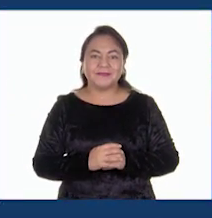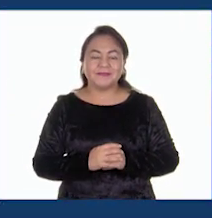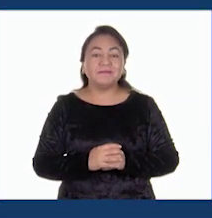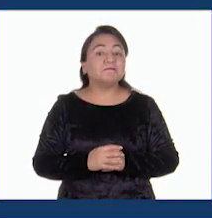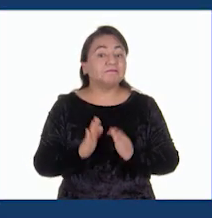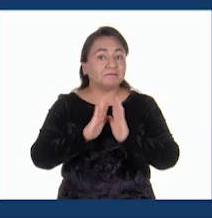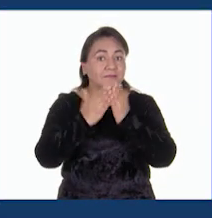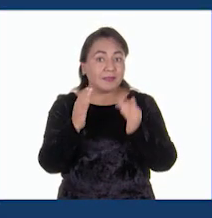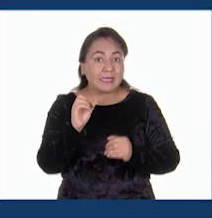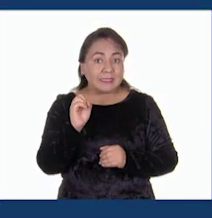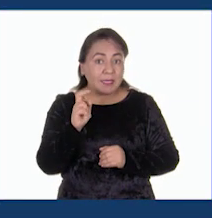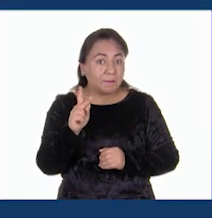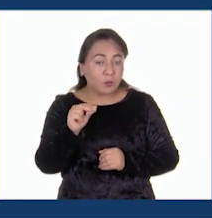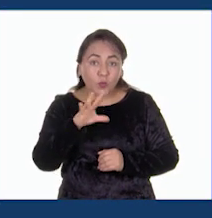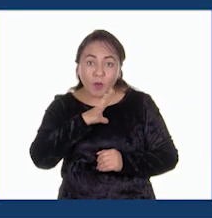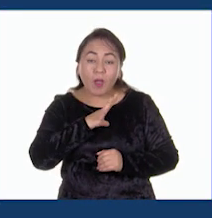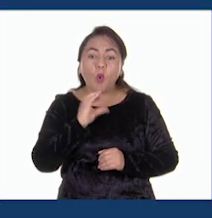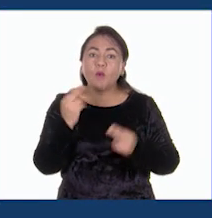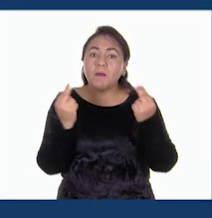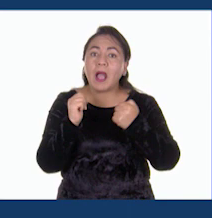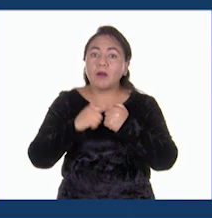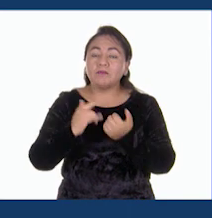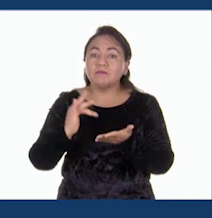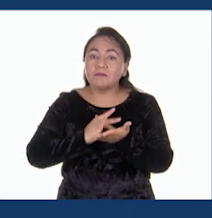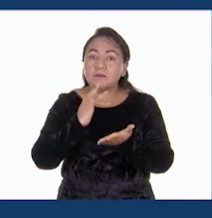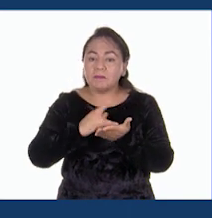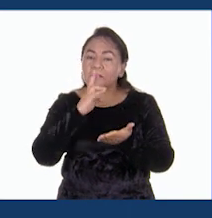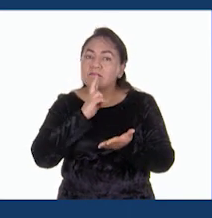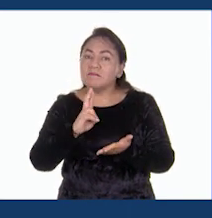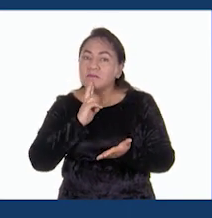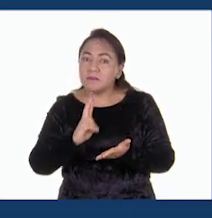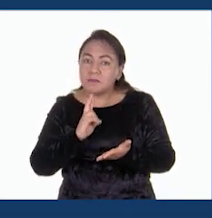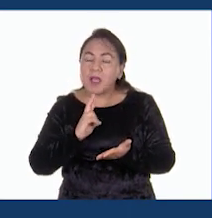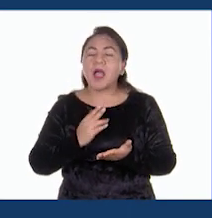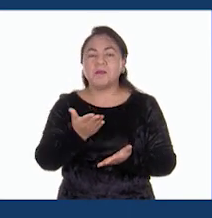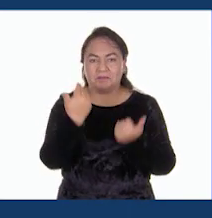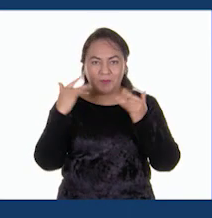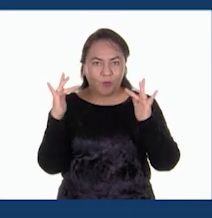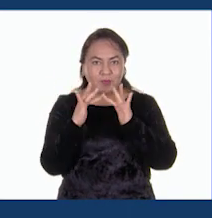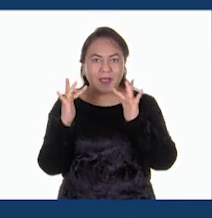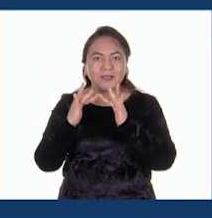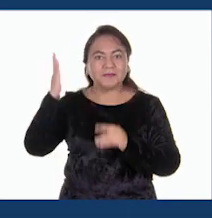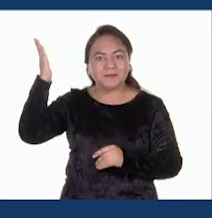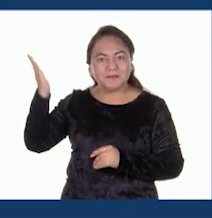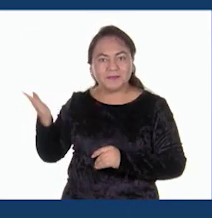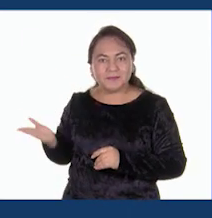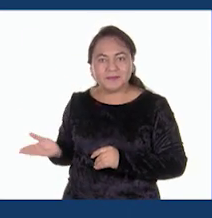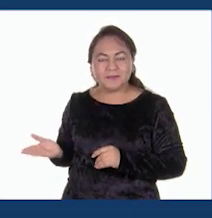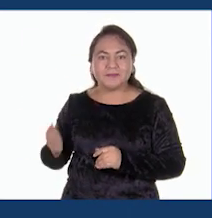Si no tienes el libro de texto o necesitas ayuda para responder las preguntas, contáctanos.